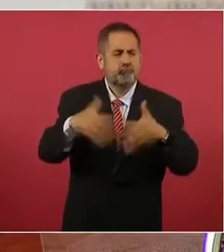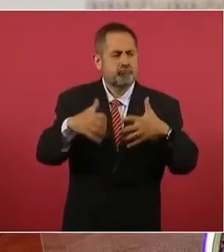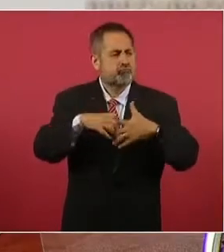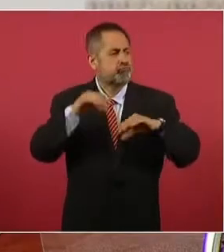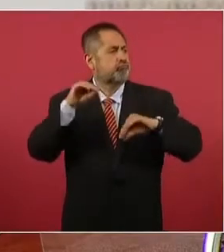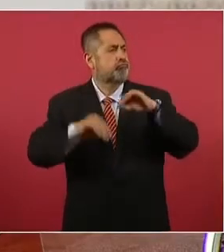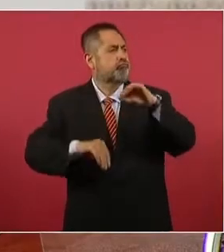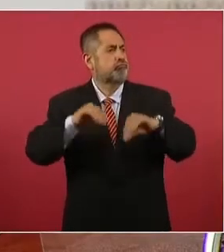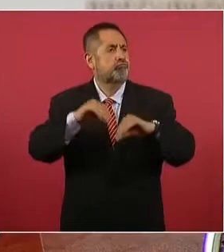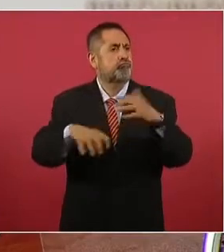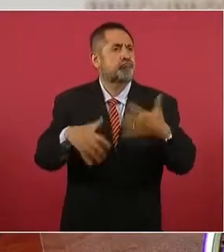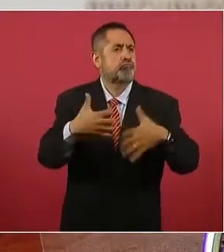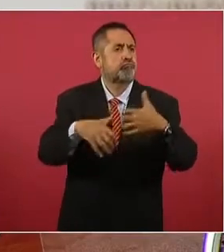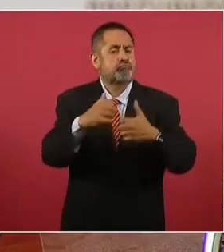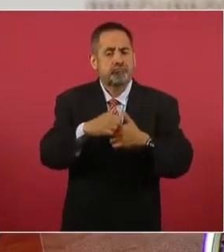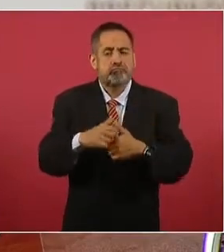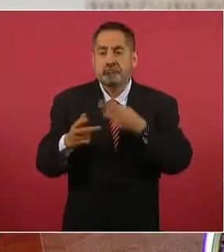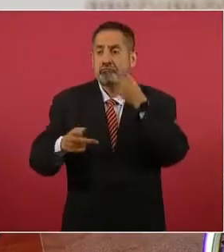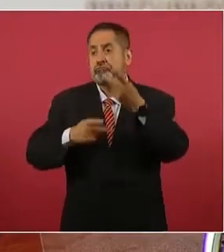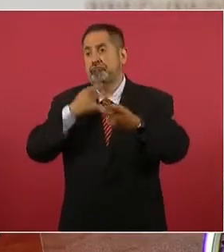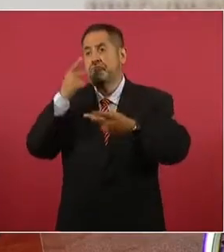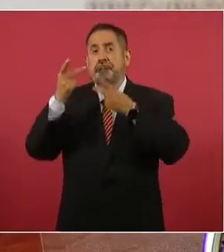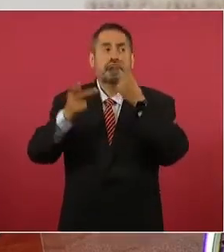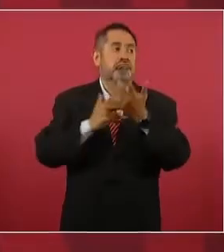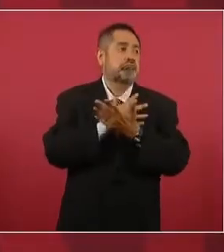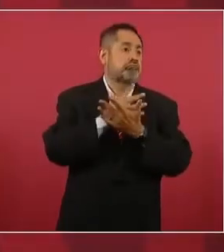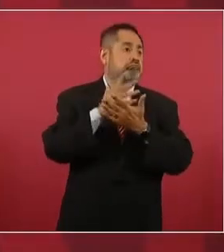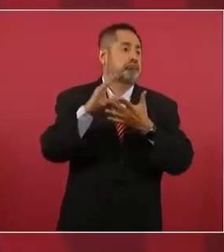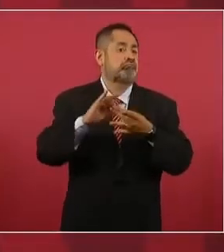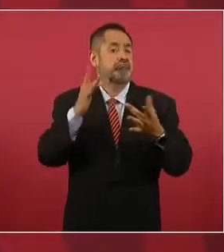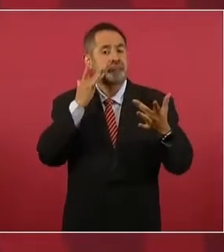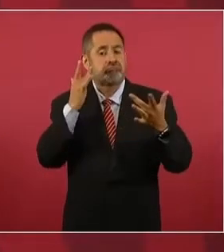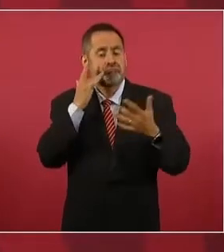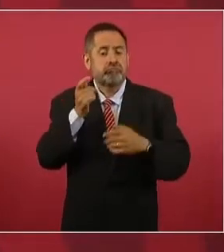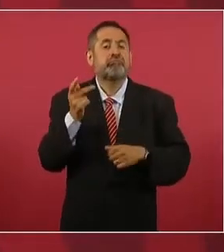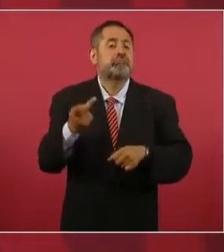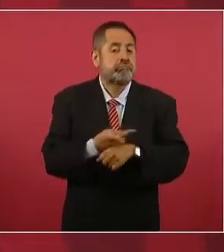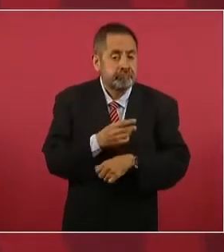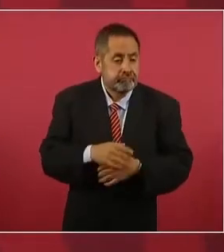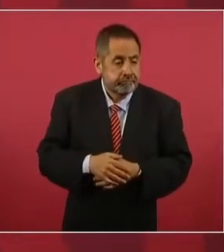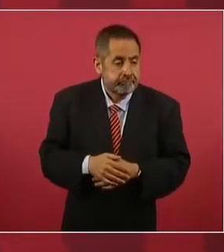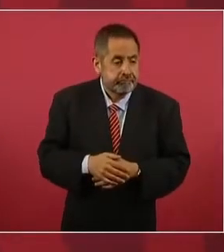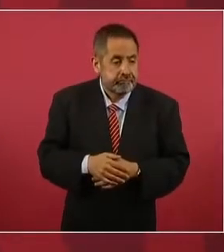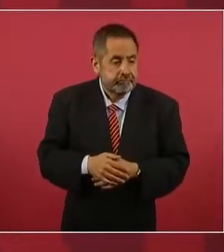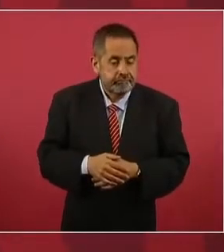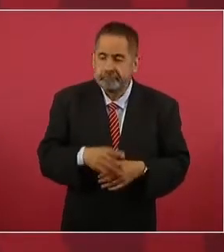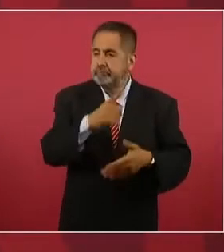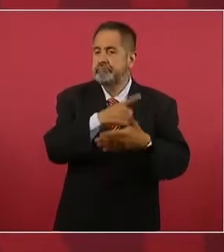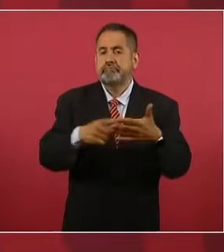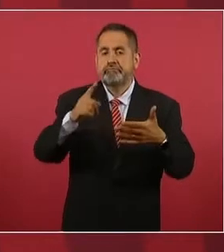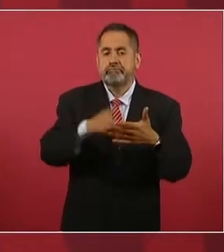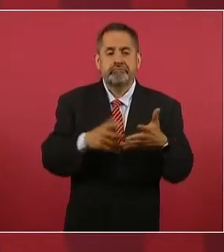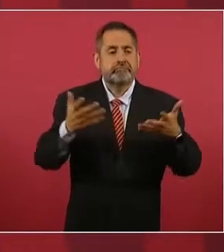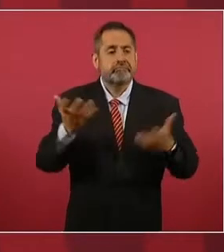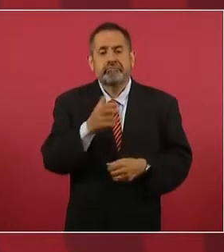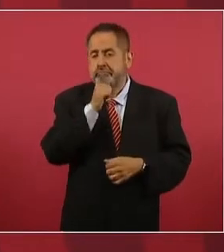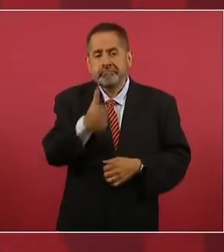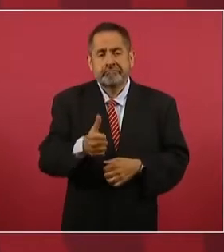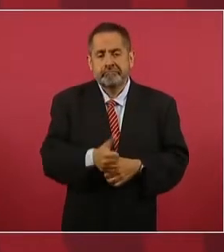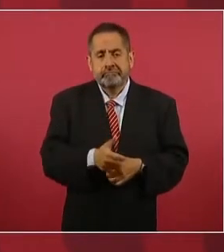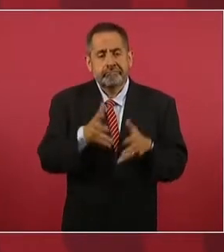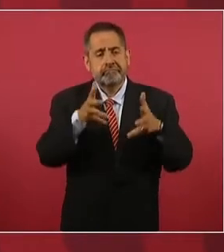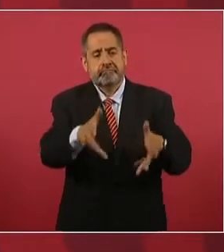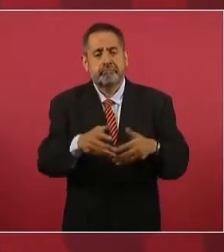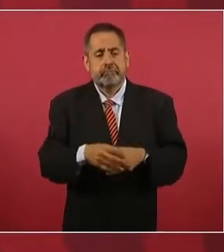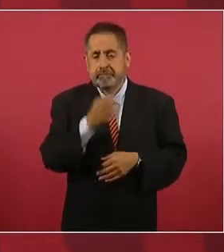hicieron toda una laraca y terminaron cancelando la refinería y solo hicieron